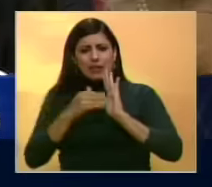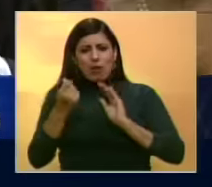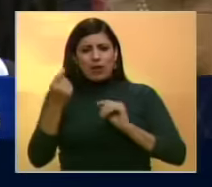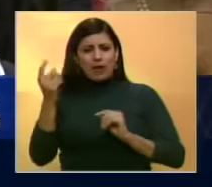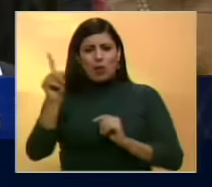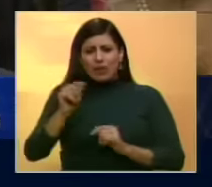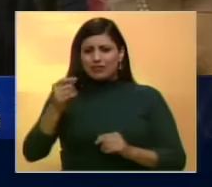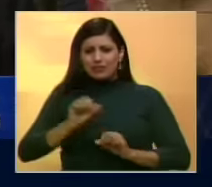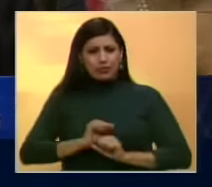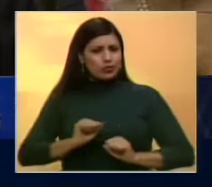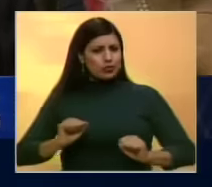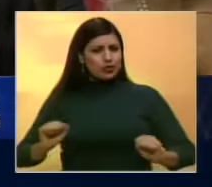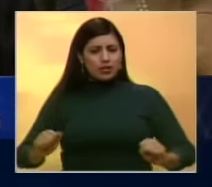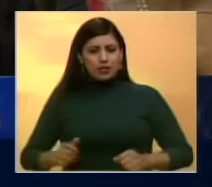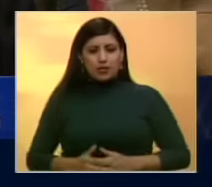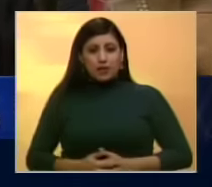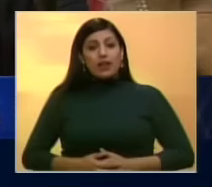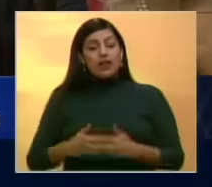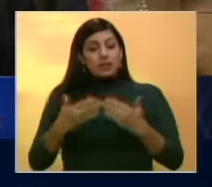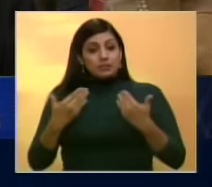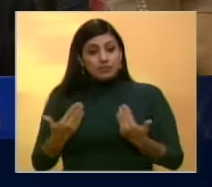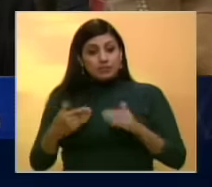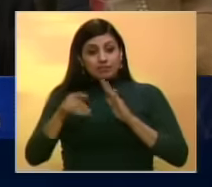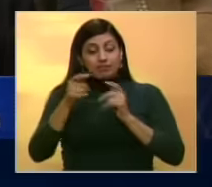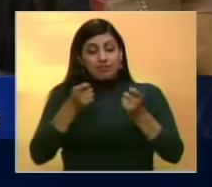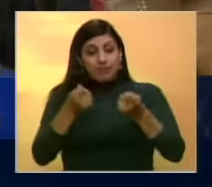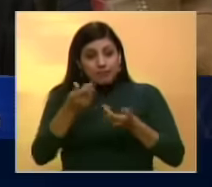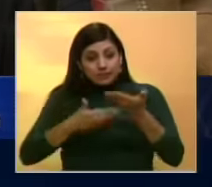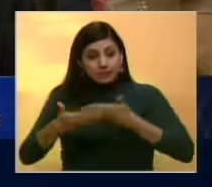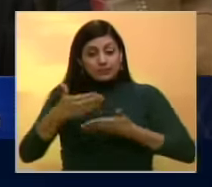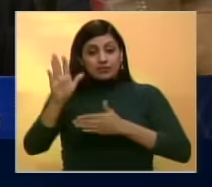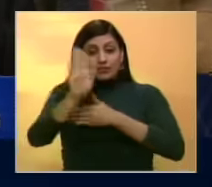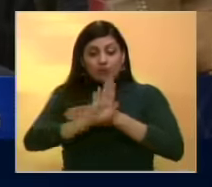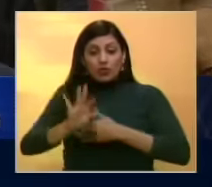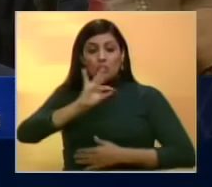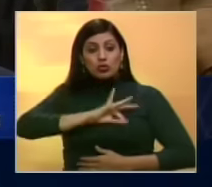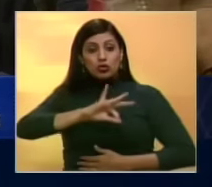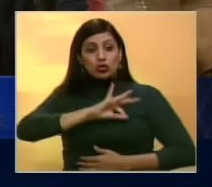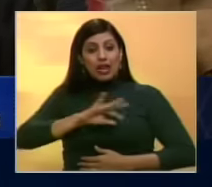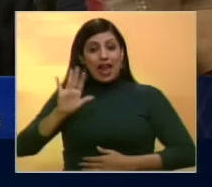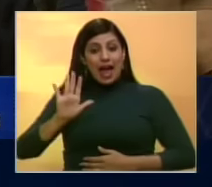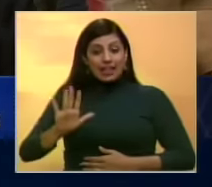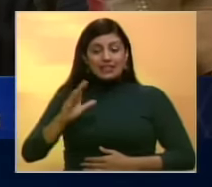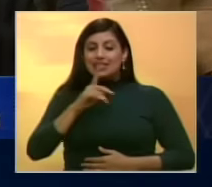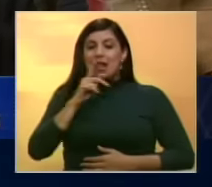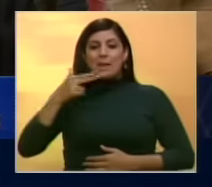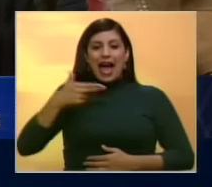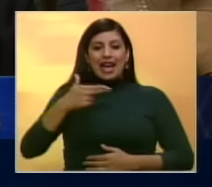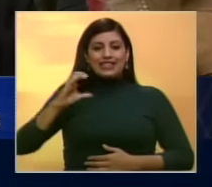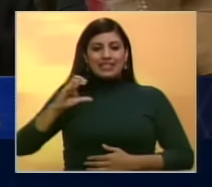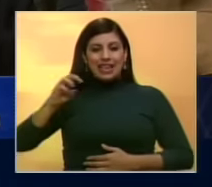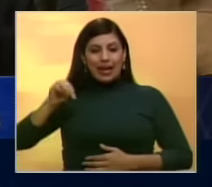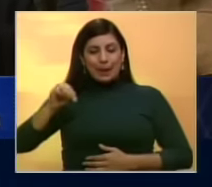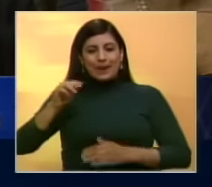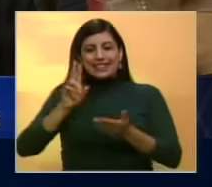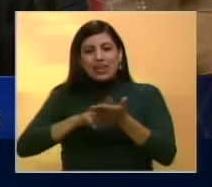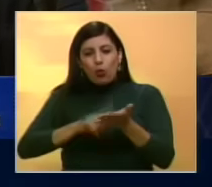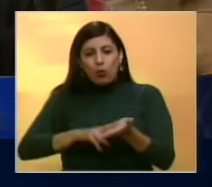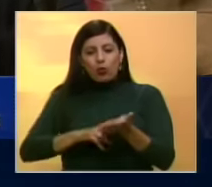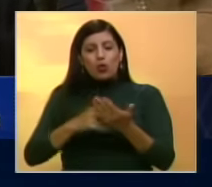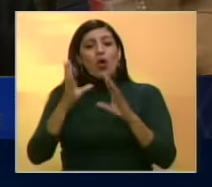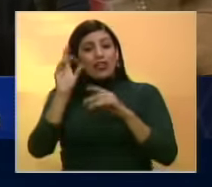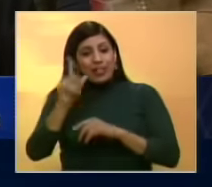mensuales la cláusula económica y de protección social como como el hcm como el servicio funerario que